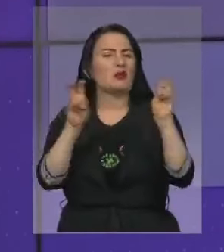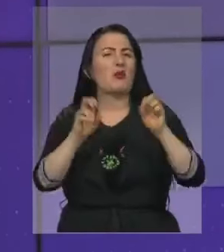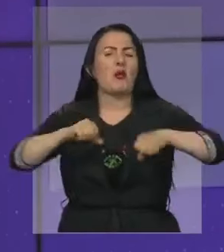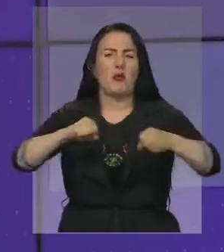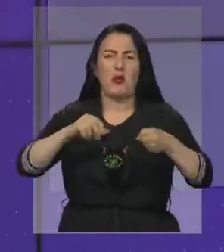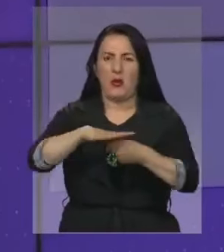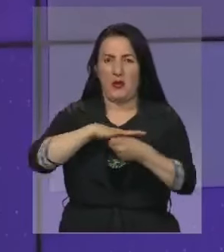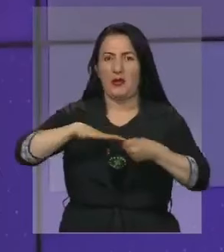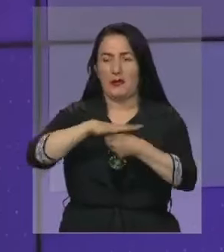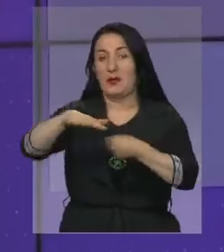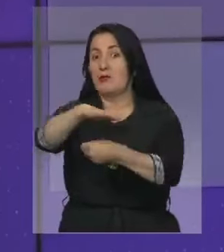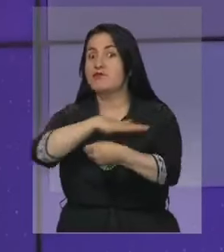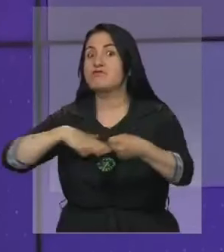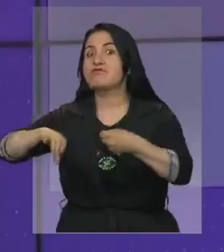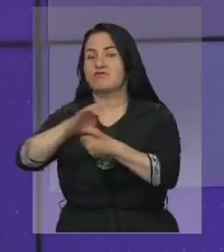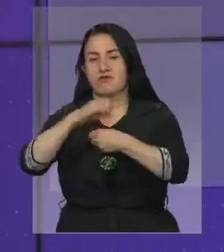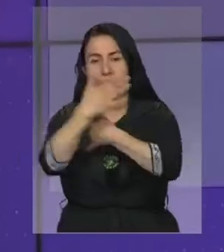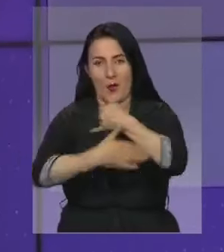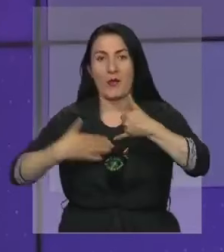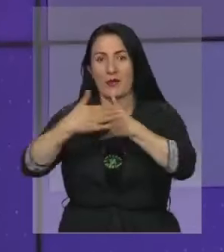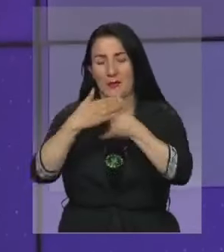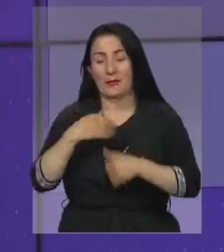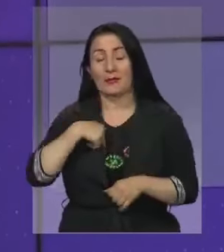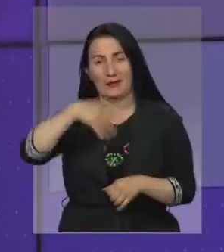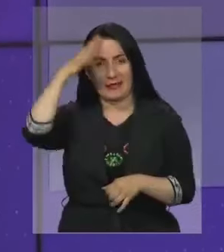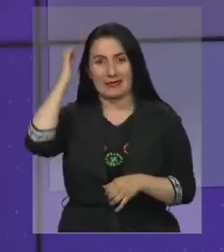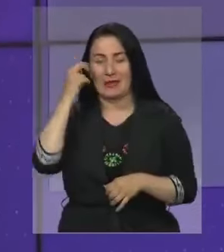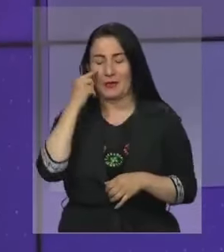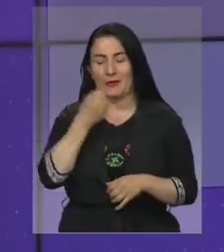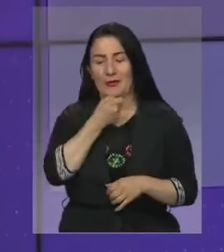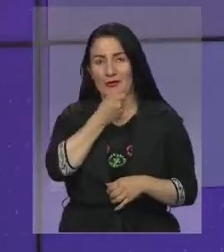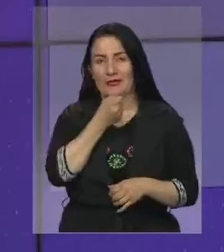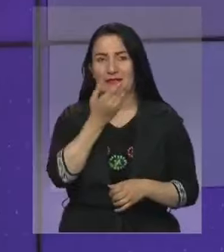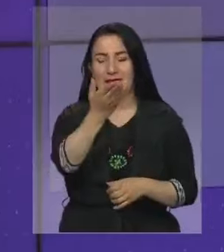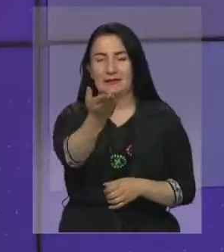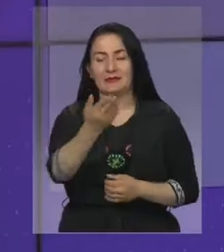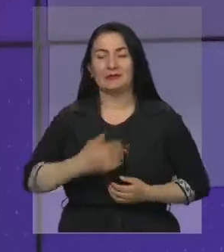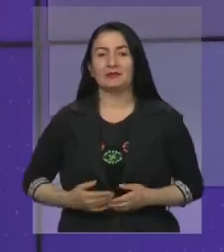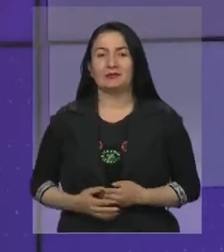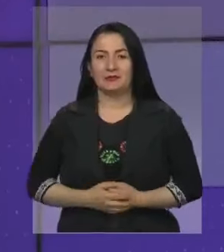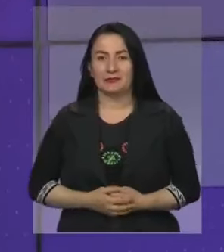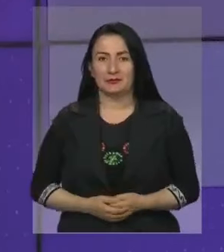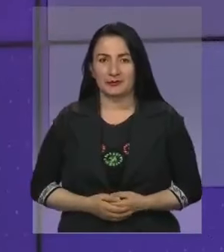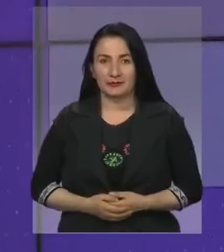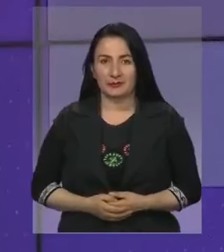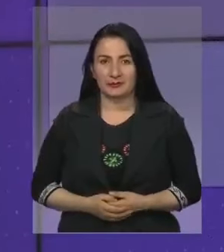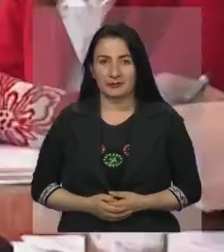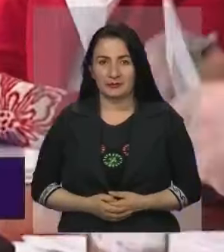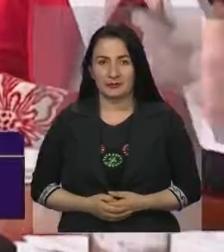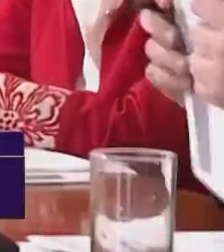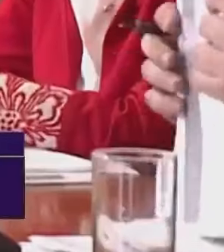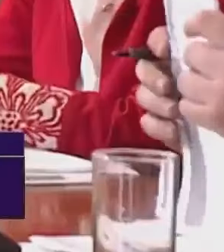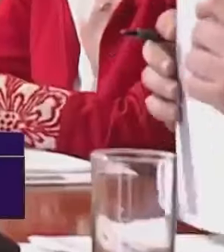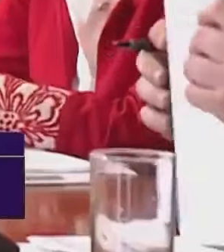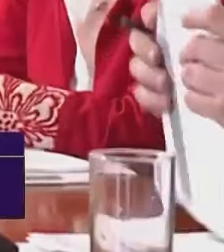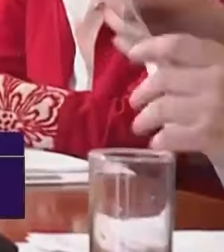Bogotá, su región metropolitana y el país. Yo soy Cristian León y les presentamos nuestros titulares.